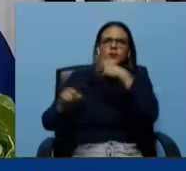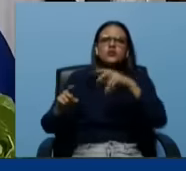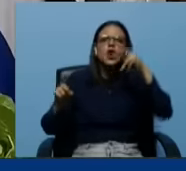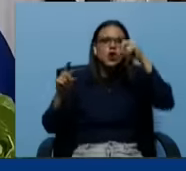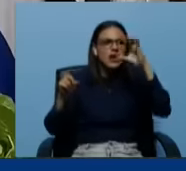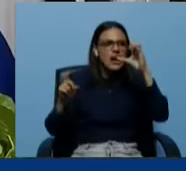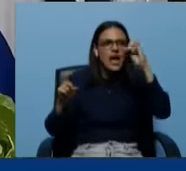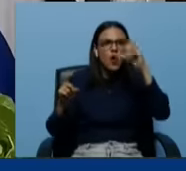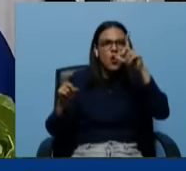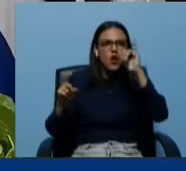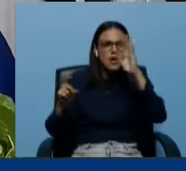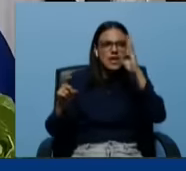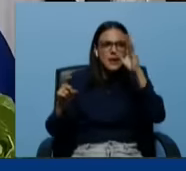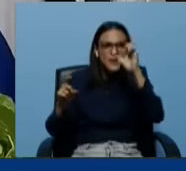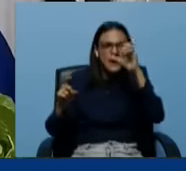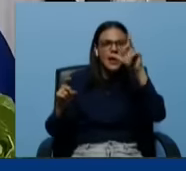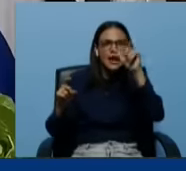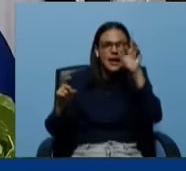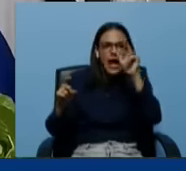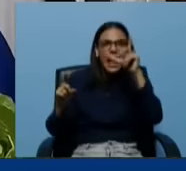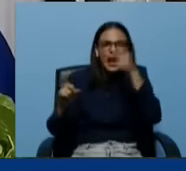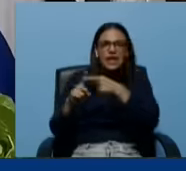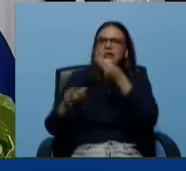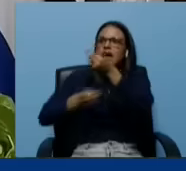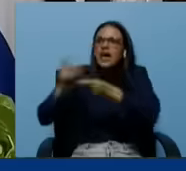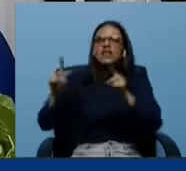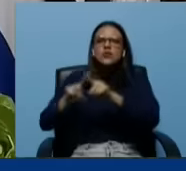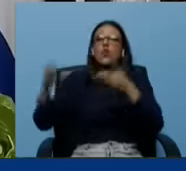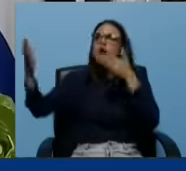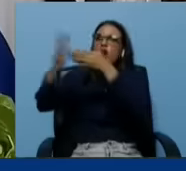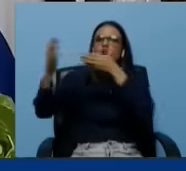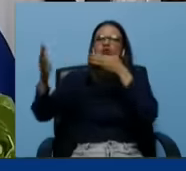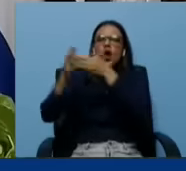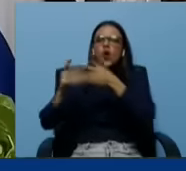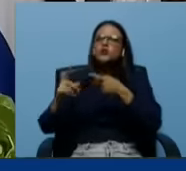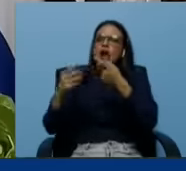que lo han puesto a pelear con nosotros.